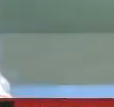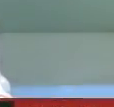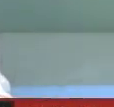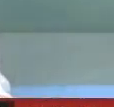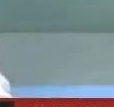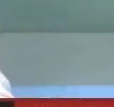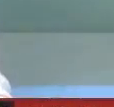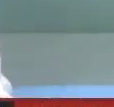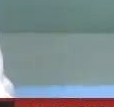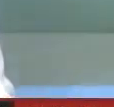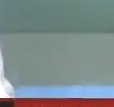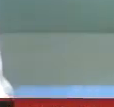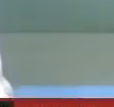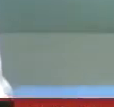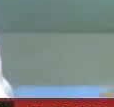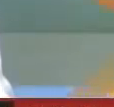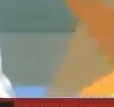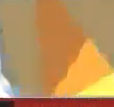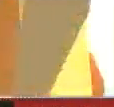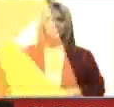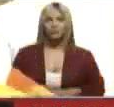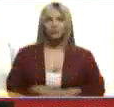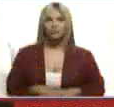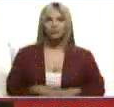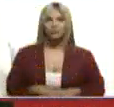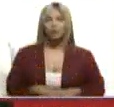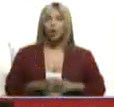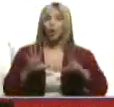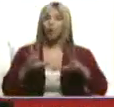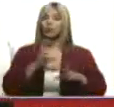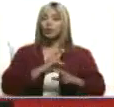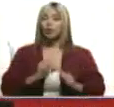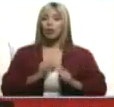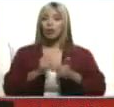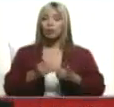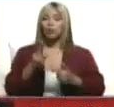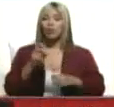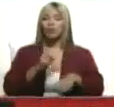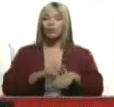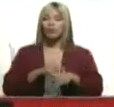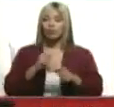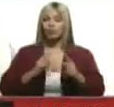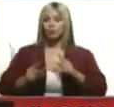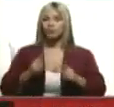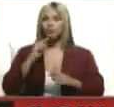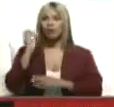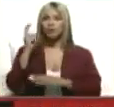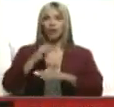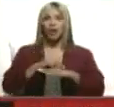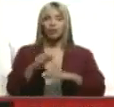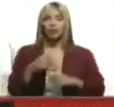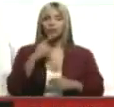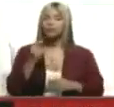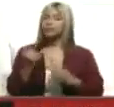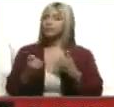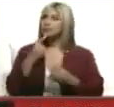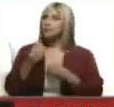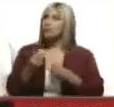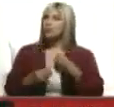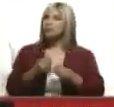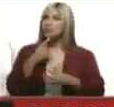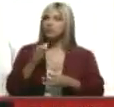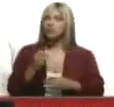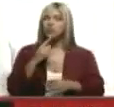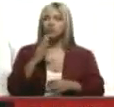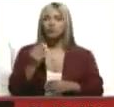arrancó el nuevo periodo de la Asamblea Nacional y ahí mismo se estaba instalando esta comisión. Bueno, viceministro, ¿qué se puede decir en torno a la gente? Porque hay mucha gente, bueno,